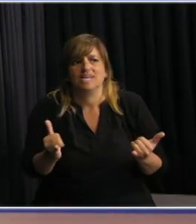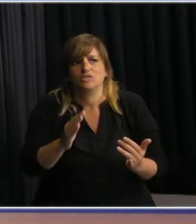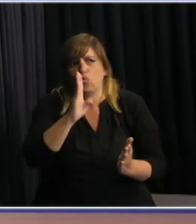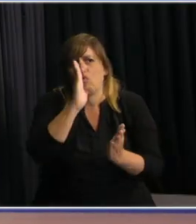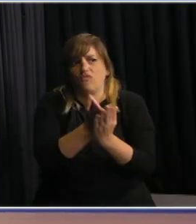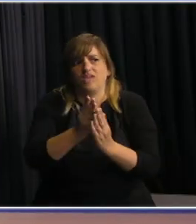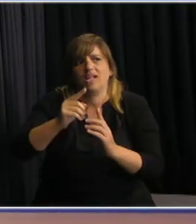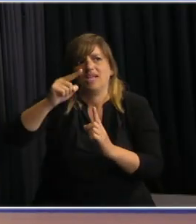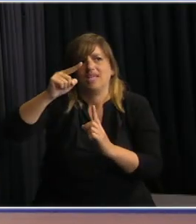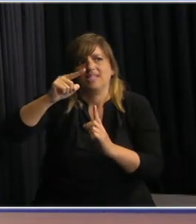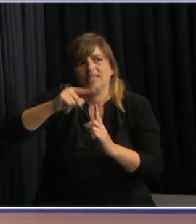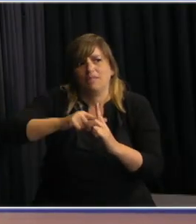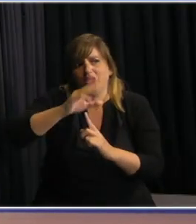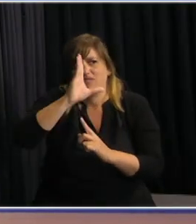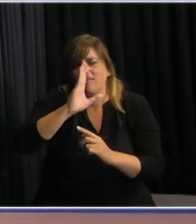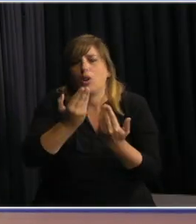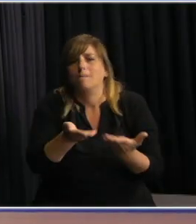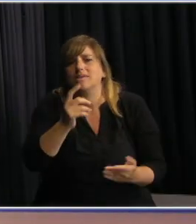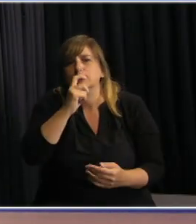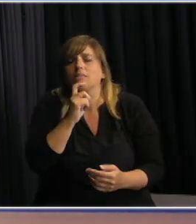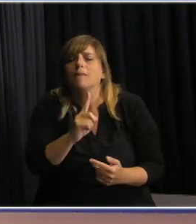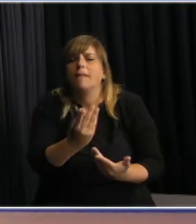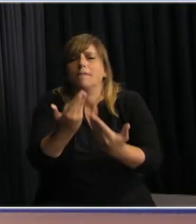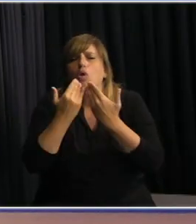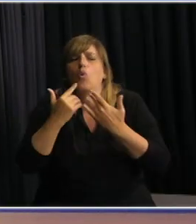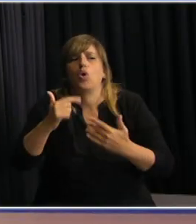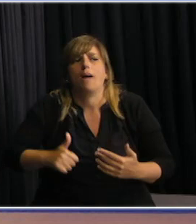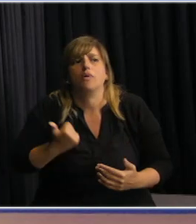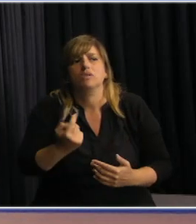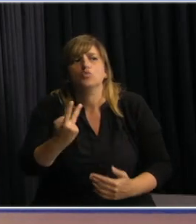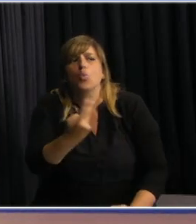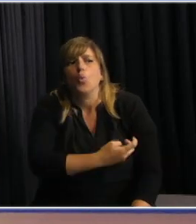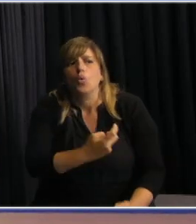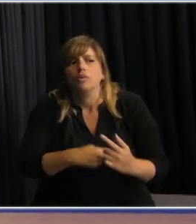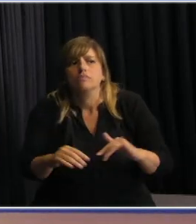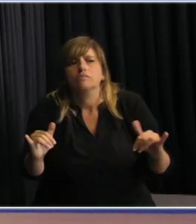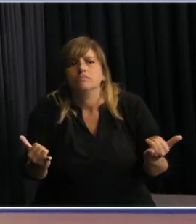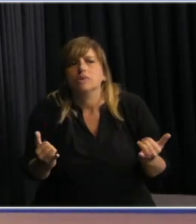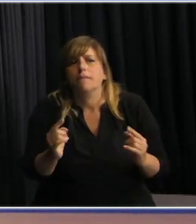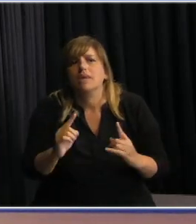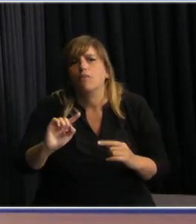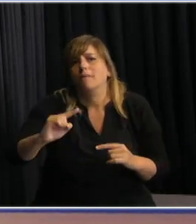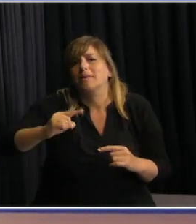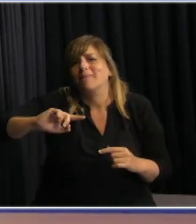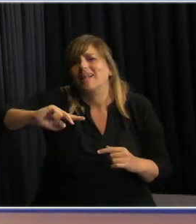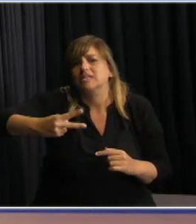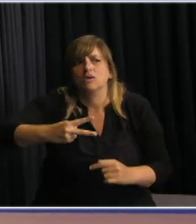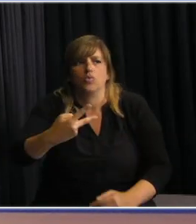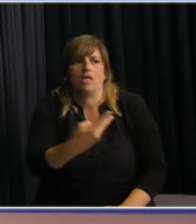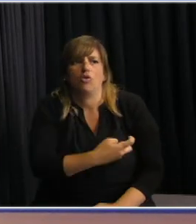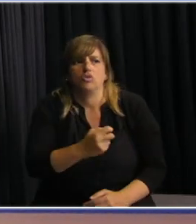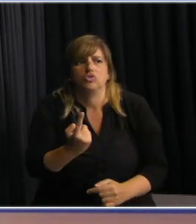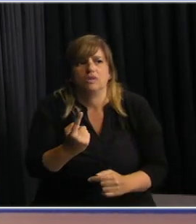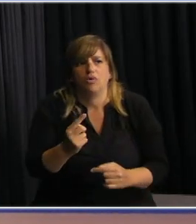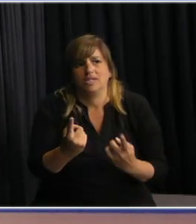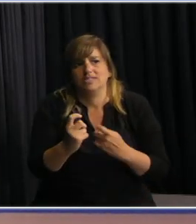o principios de marzo. Quería preguntarle en ese sentido si esas dosis están contempladas como la primera y segunda dosis, porque ambas